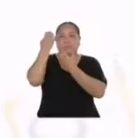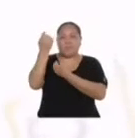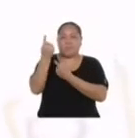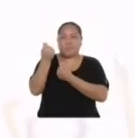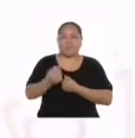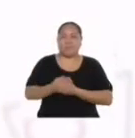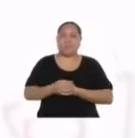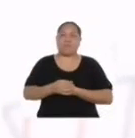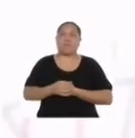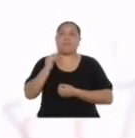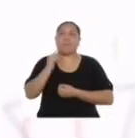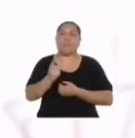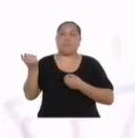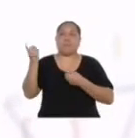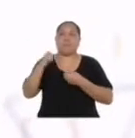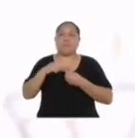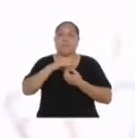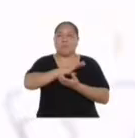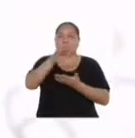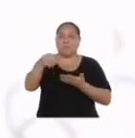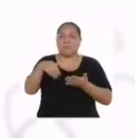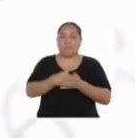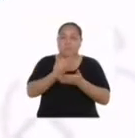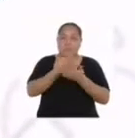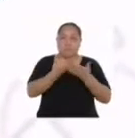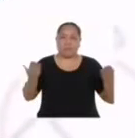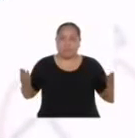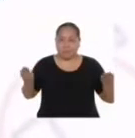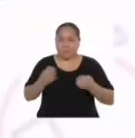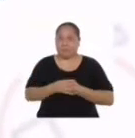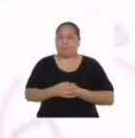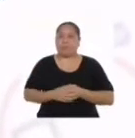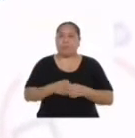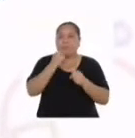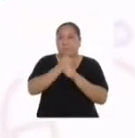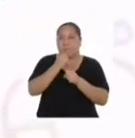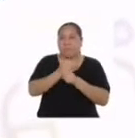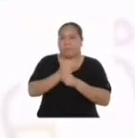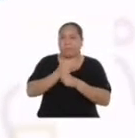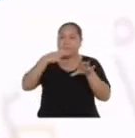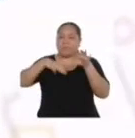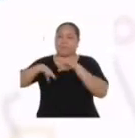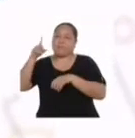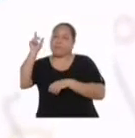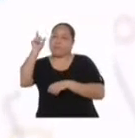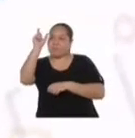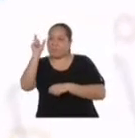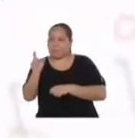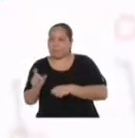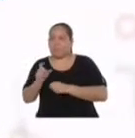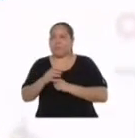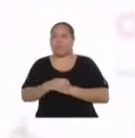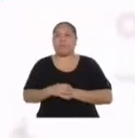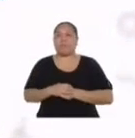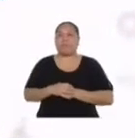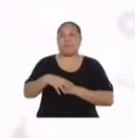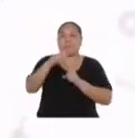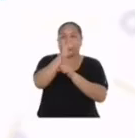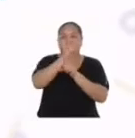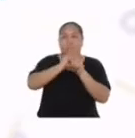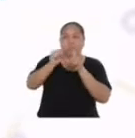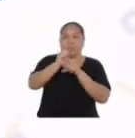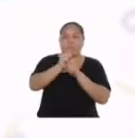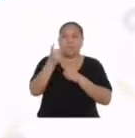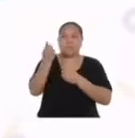Económico. Está integrado por todas las actividades productivas que realiza el hombre.